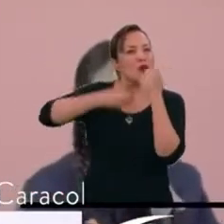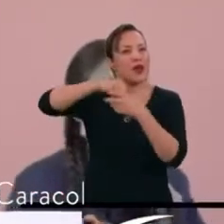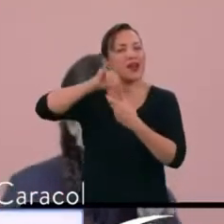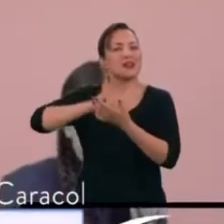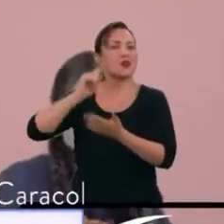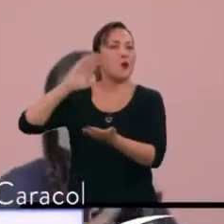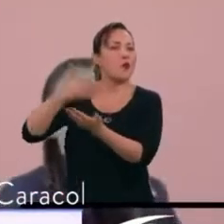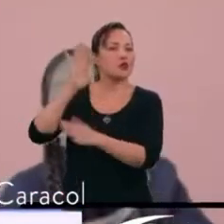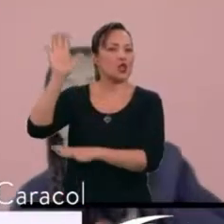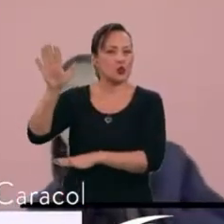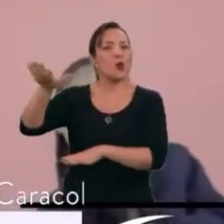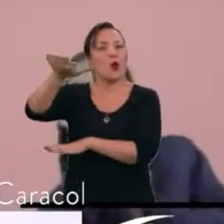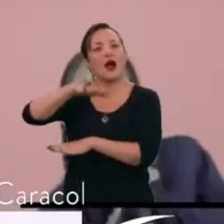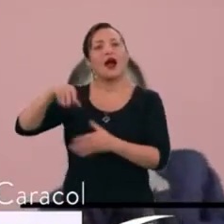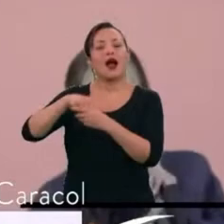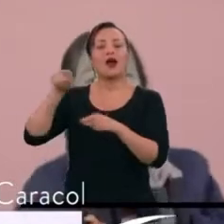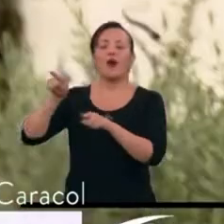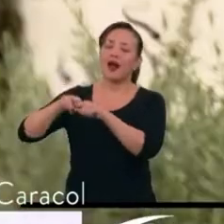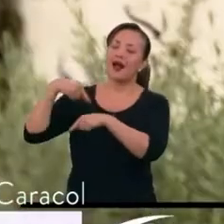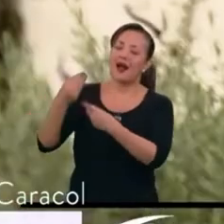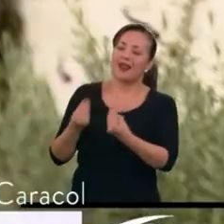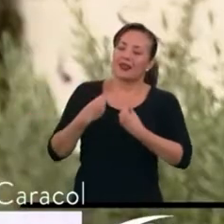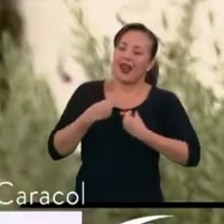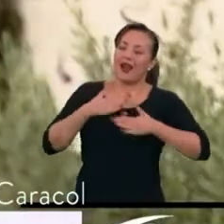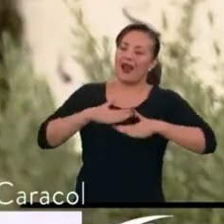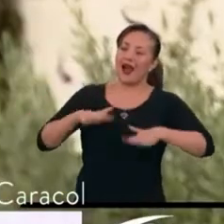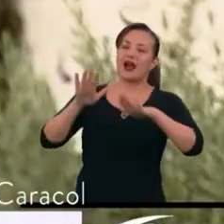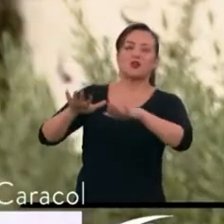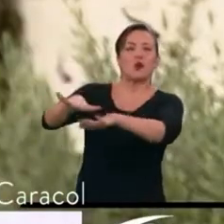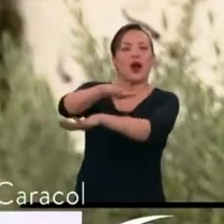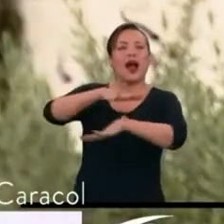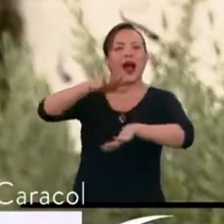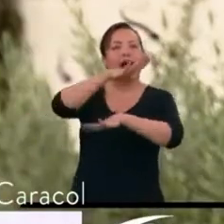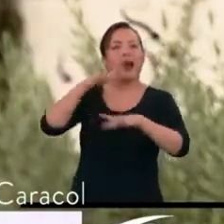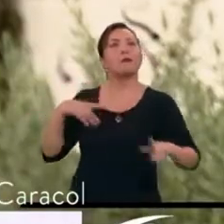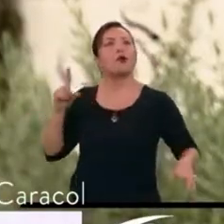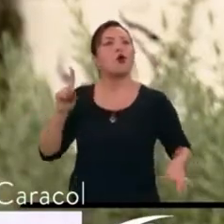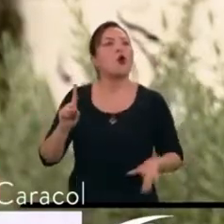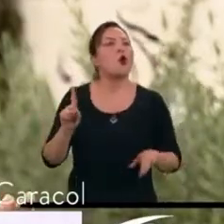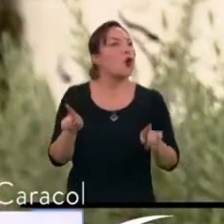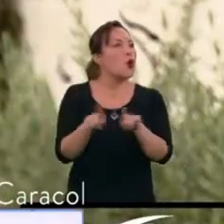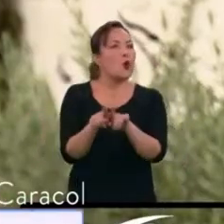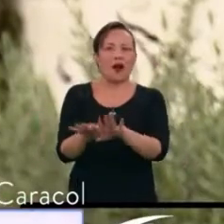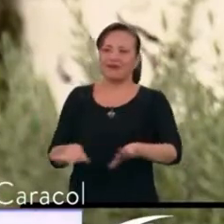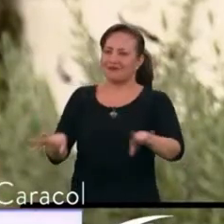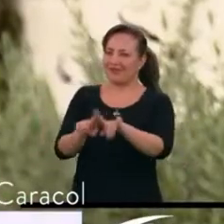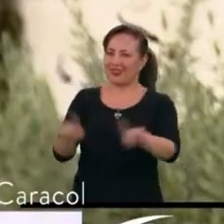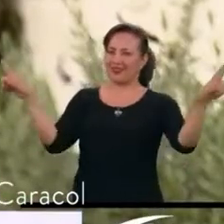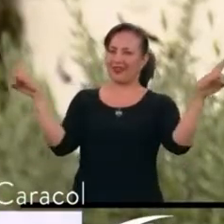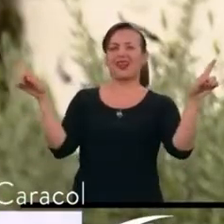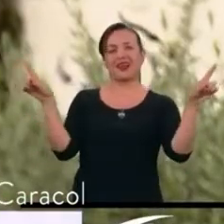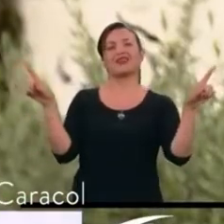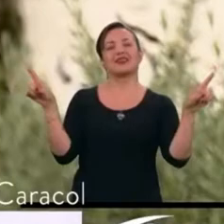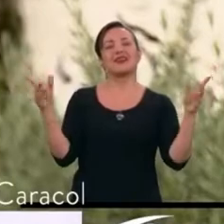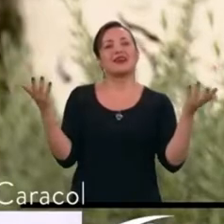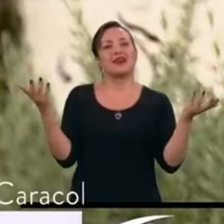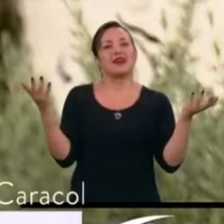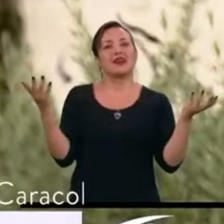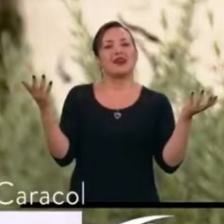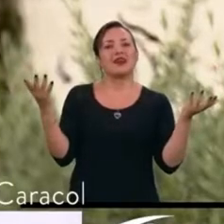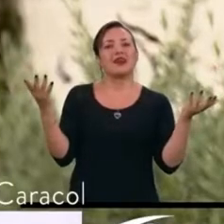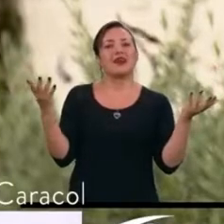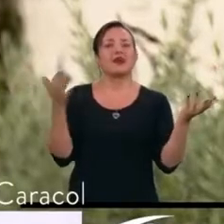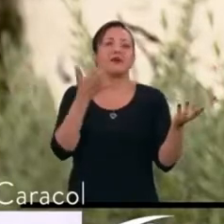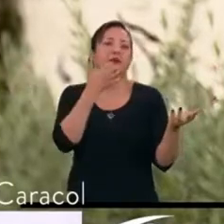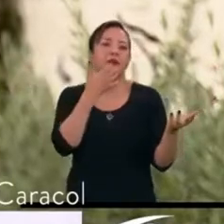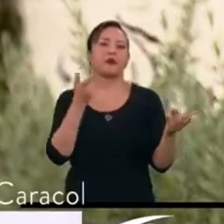la tranquilidad que transmite el campo, que cuando uno llega, como que es un ambiente diferente. Como por ejemplo